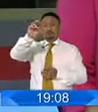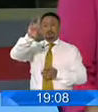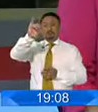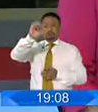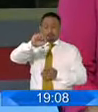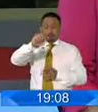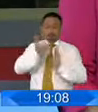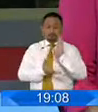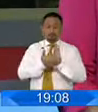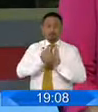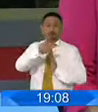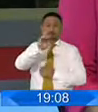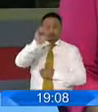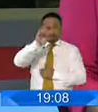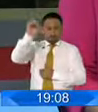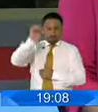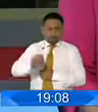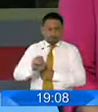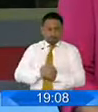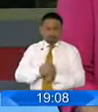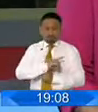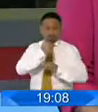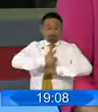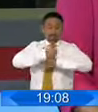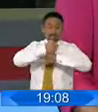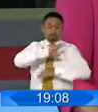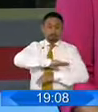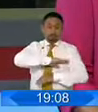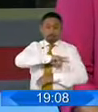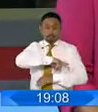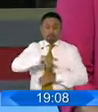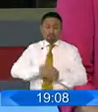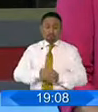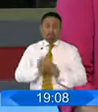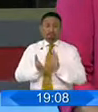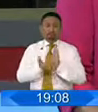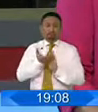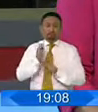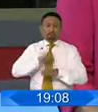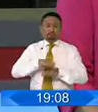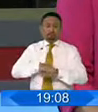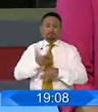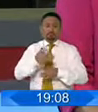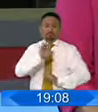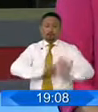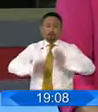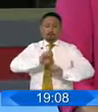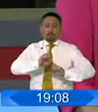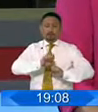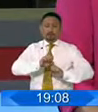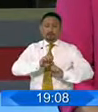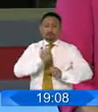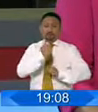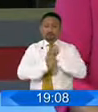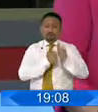30% de los inmuebles de la capital. Según las autoridades municipales, el alza se debe a la revalorización del avalúo